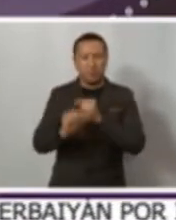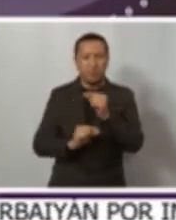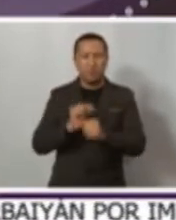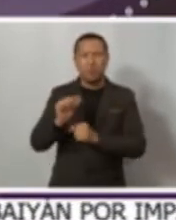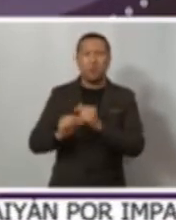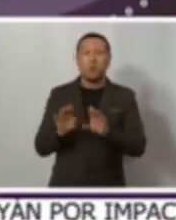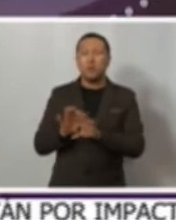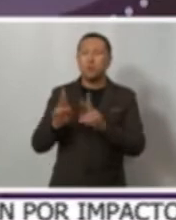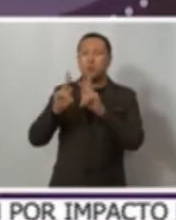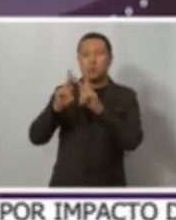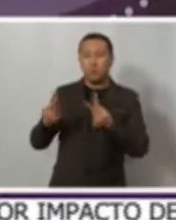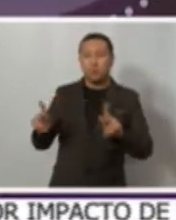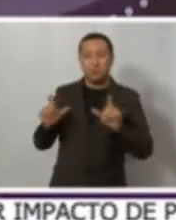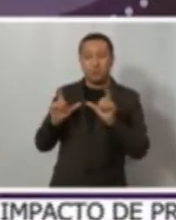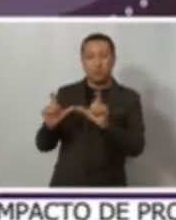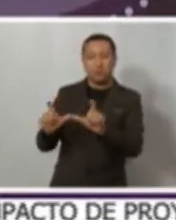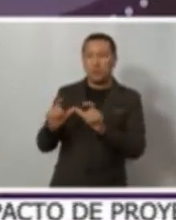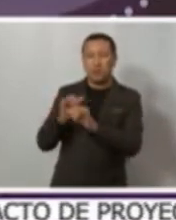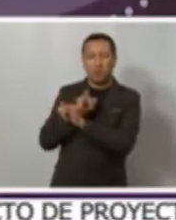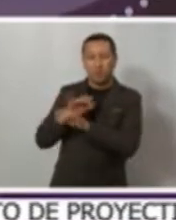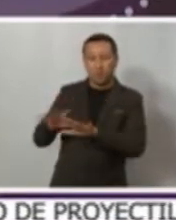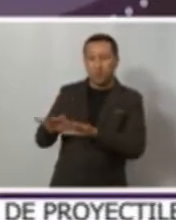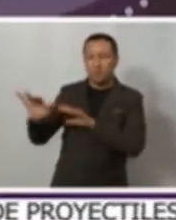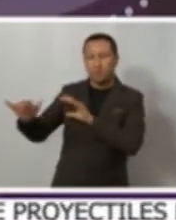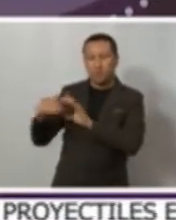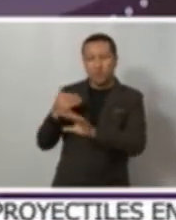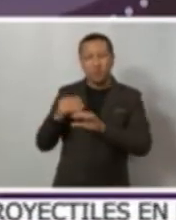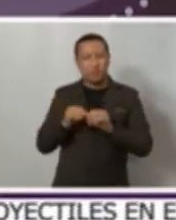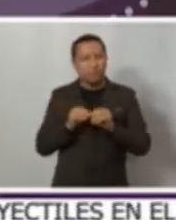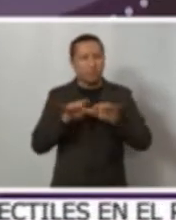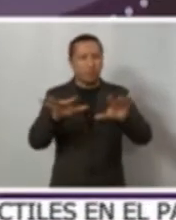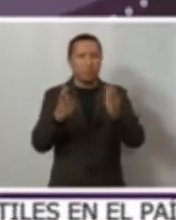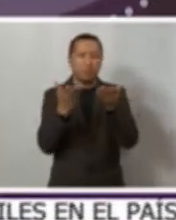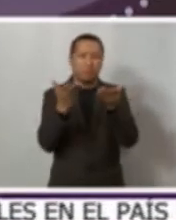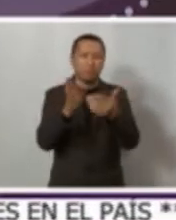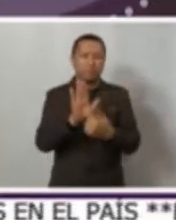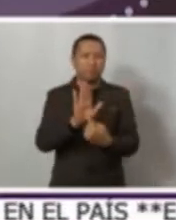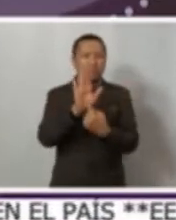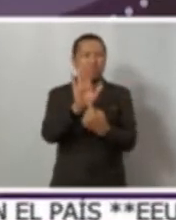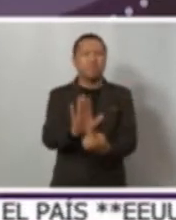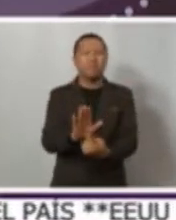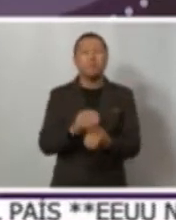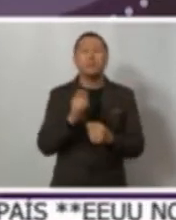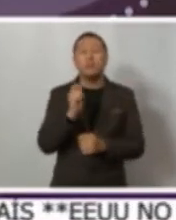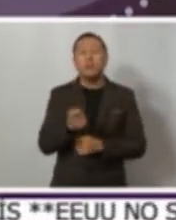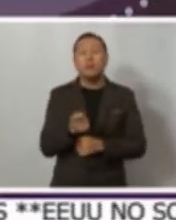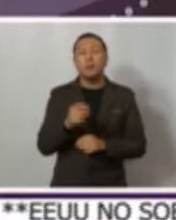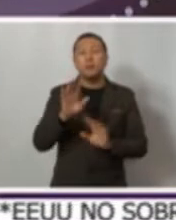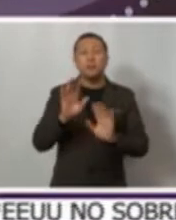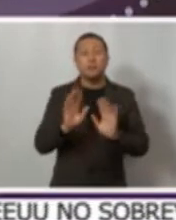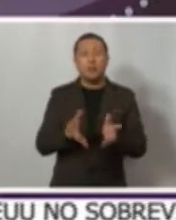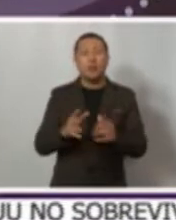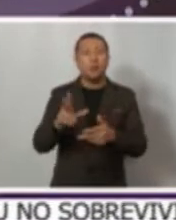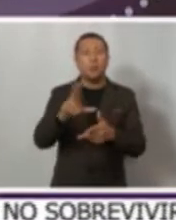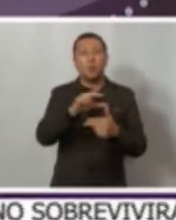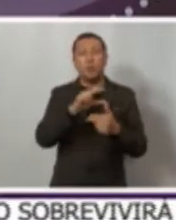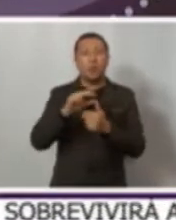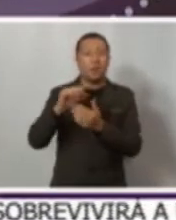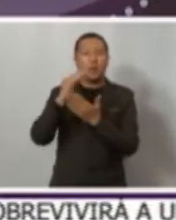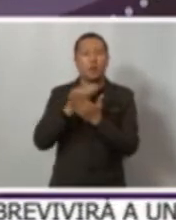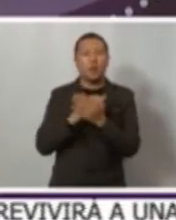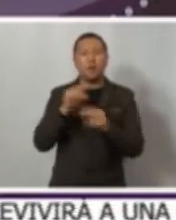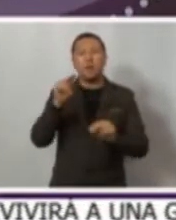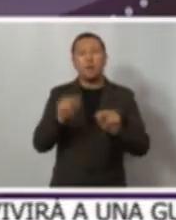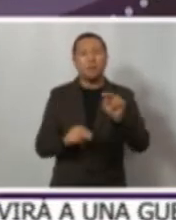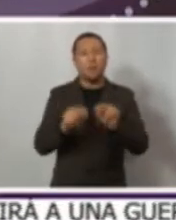Civil, donde lo cataloga y lo anuncia así como categoría 2. Se mueve ya por